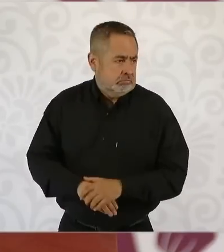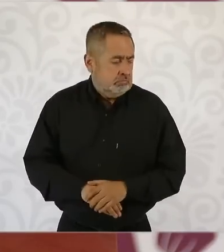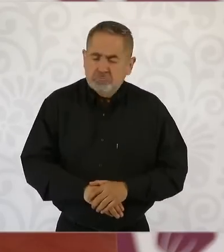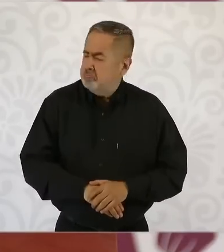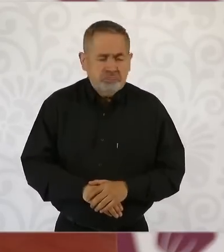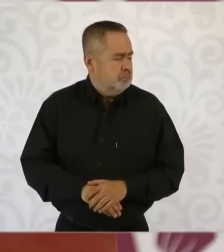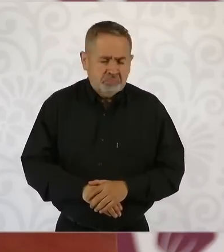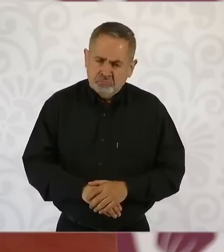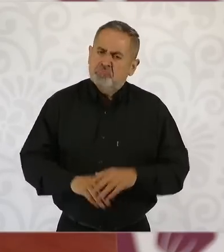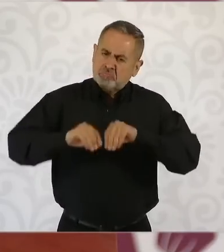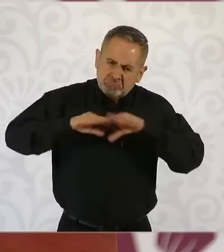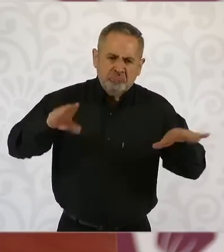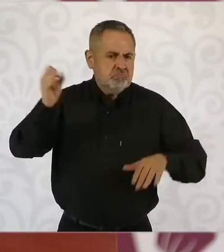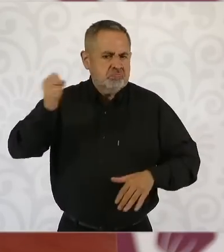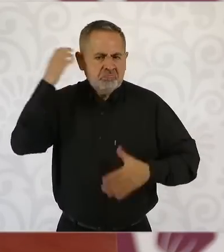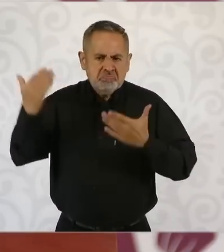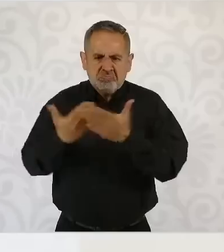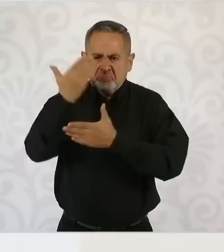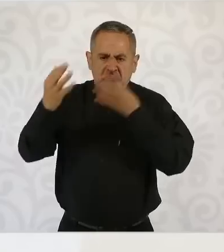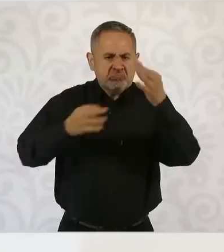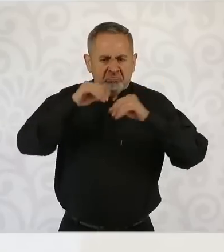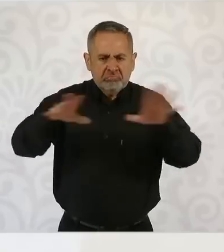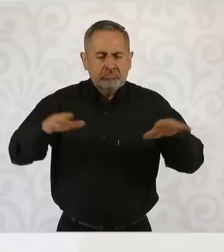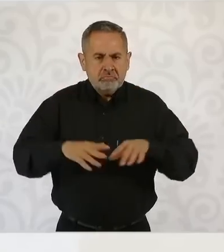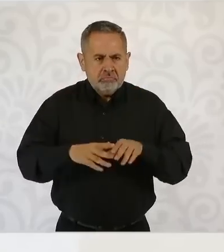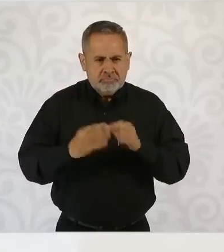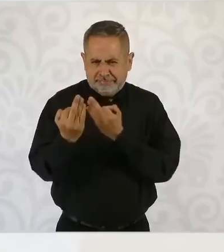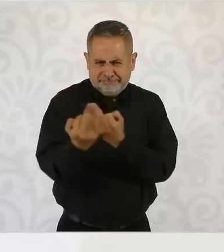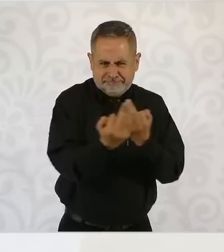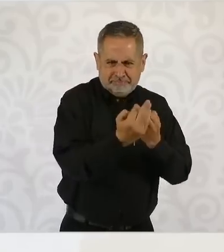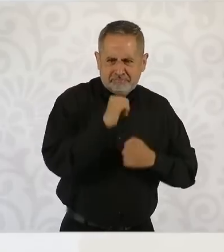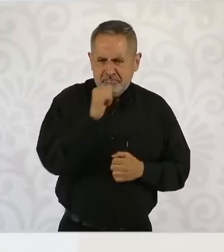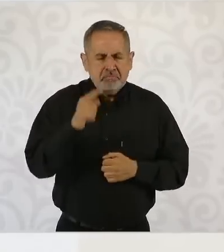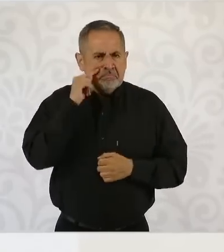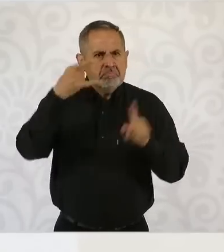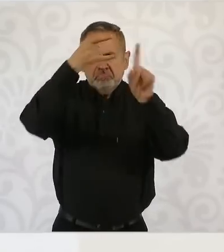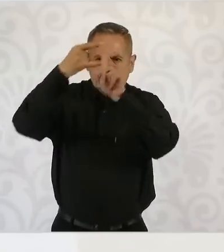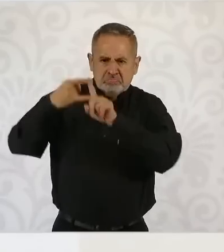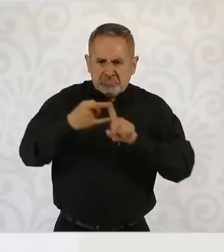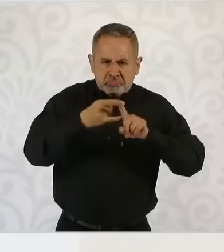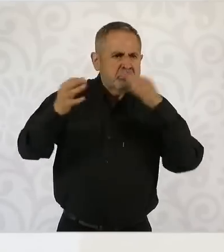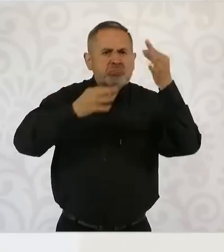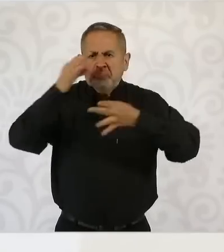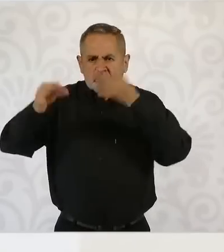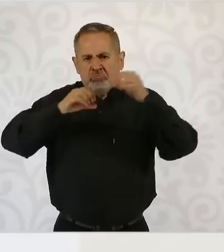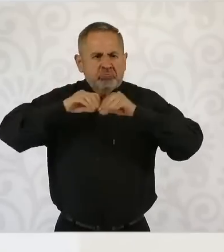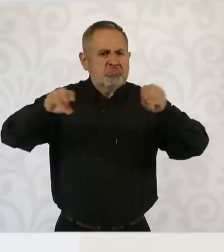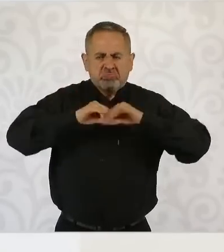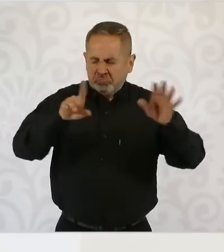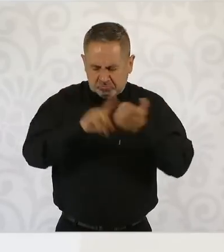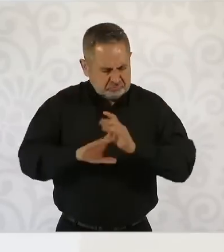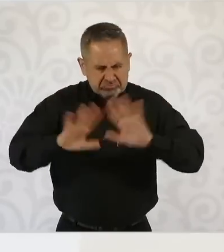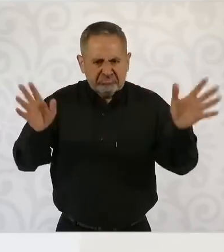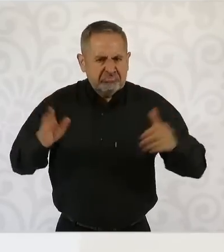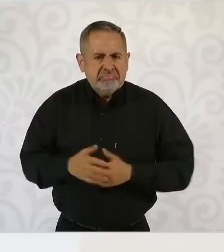hubo mañanera, no nos vimos de manera presencial, pero la mayoría de ustedes se pudo conectar,